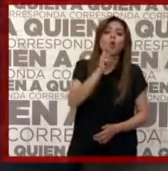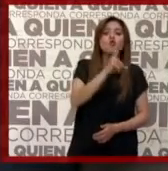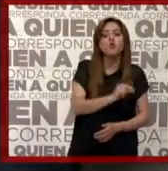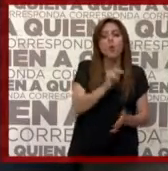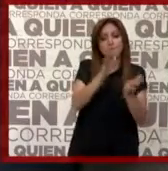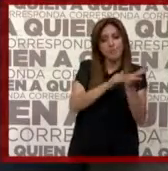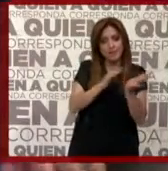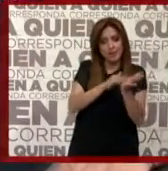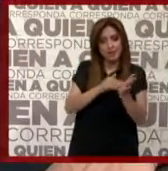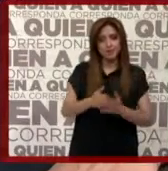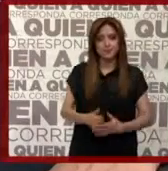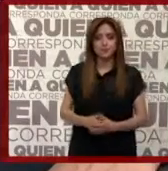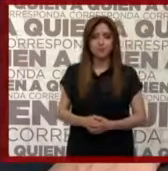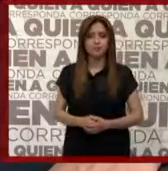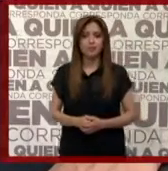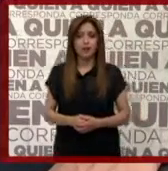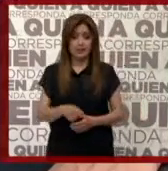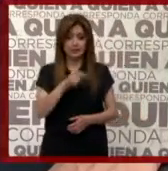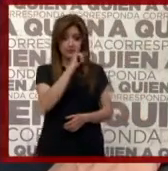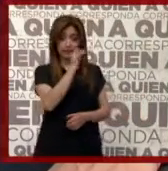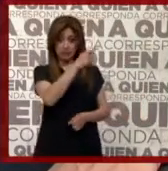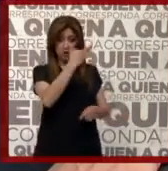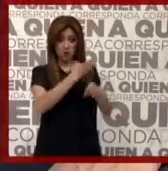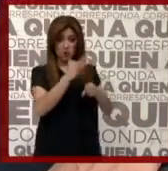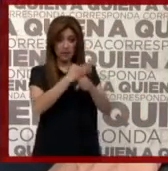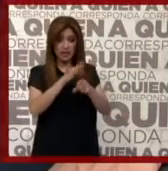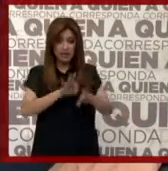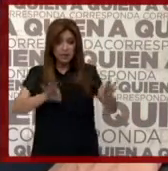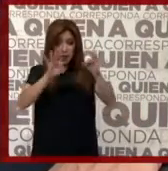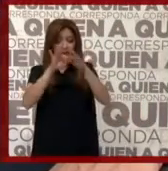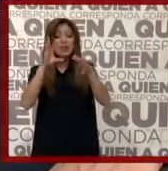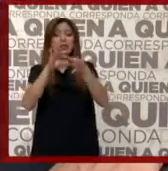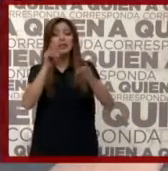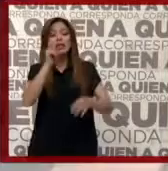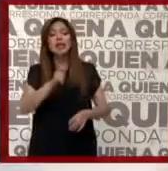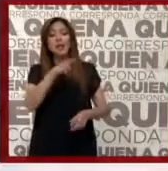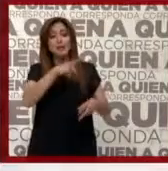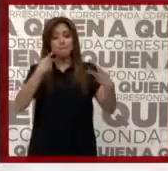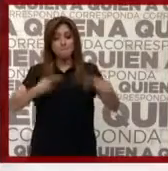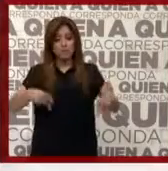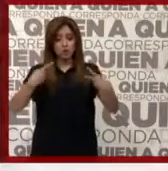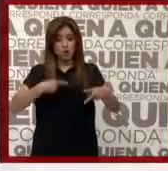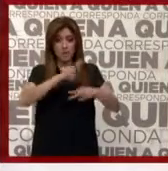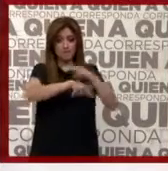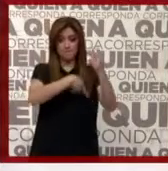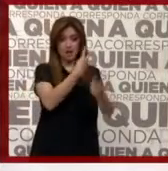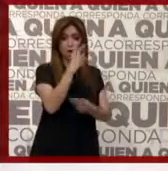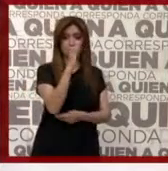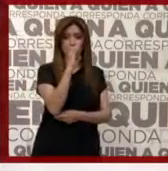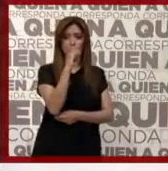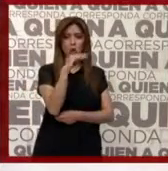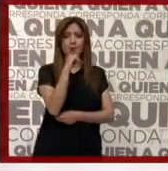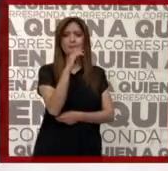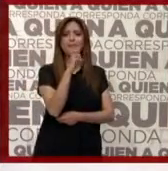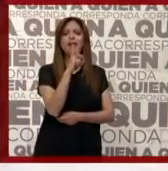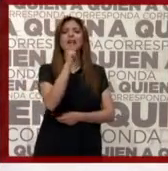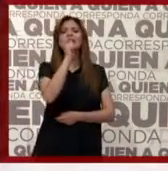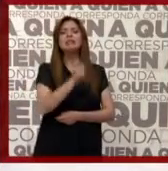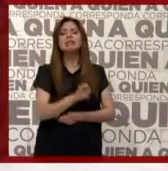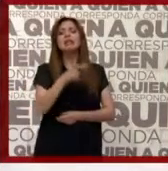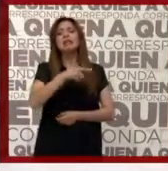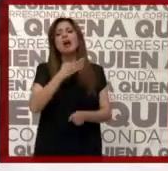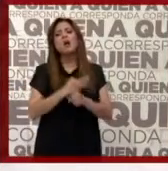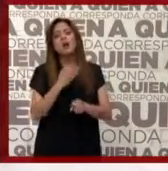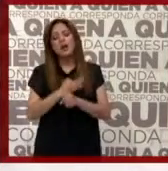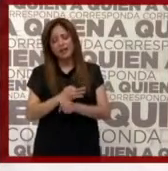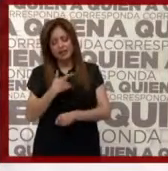esto que está diciendo es muy importante porque efectivamente buena parte de las personas que acuden con nosotros llegan con sentimientos de duelo con